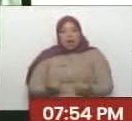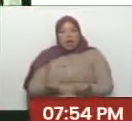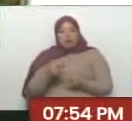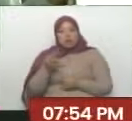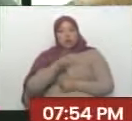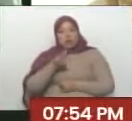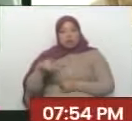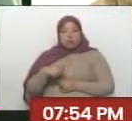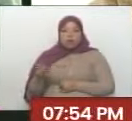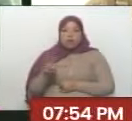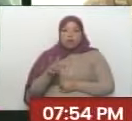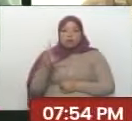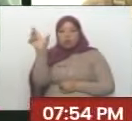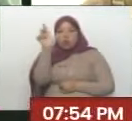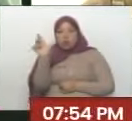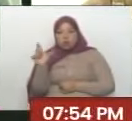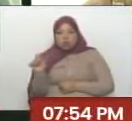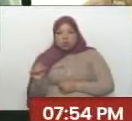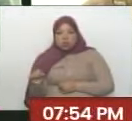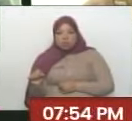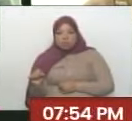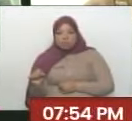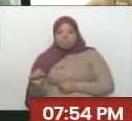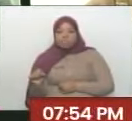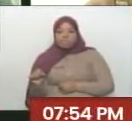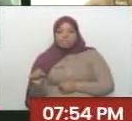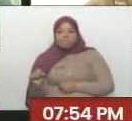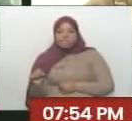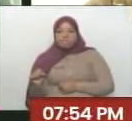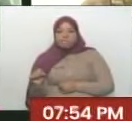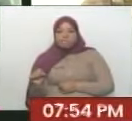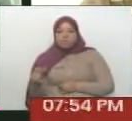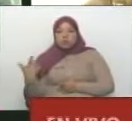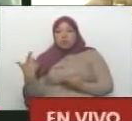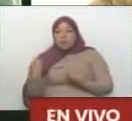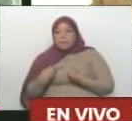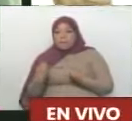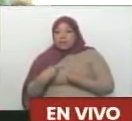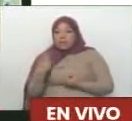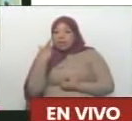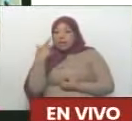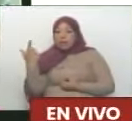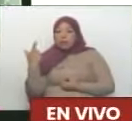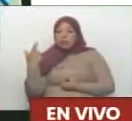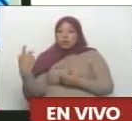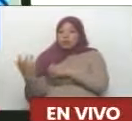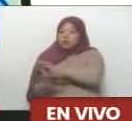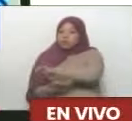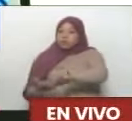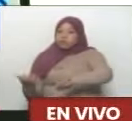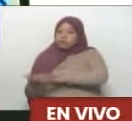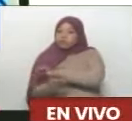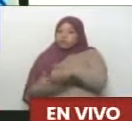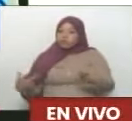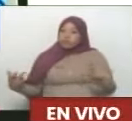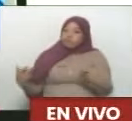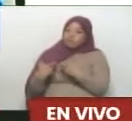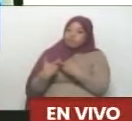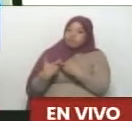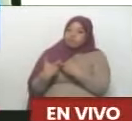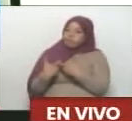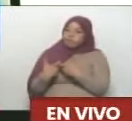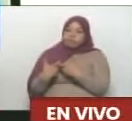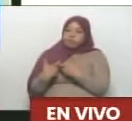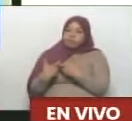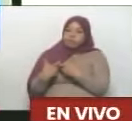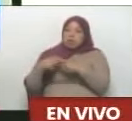precisamente nosotros con Guyana. ¿Te das cuenta? Sí. El imperialismo vive de la guerra, vive de los conflictos. Nosotros tenemos